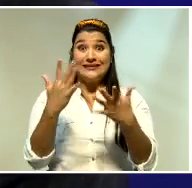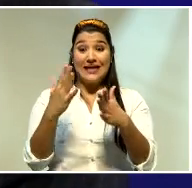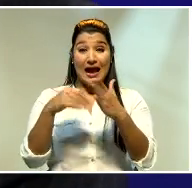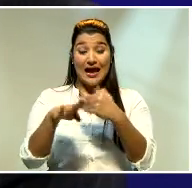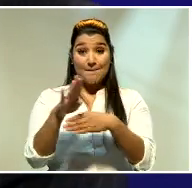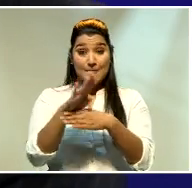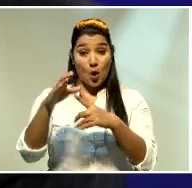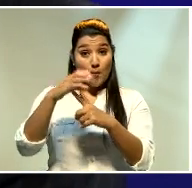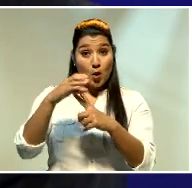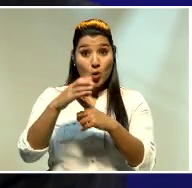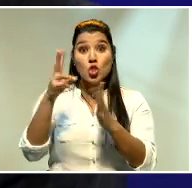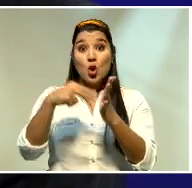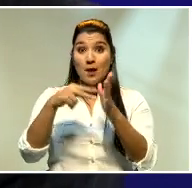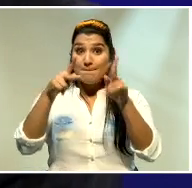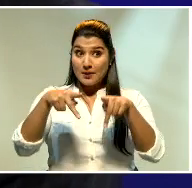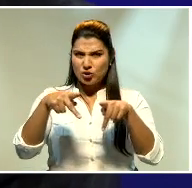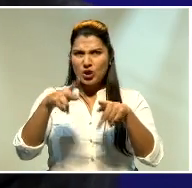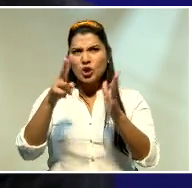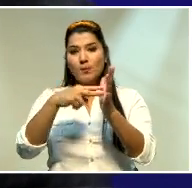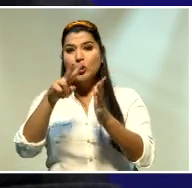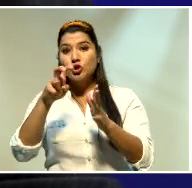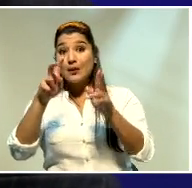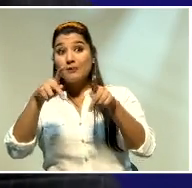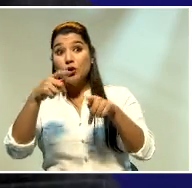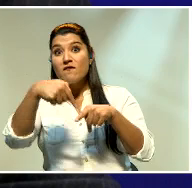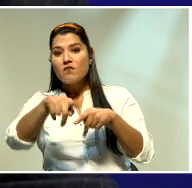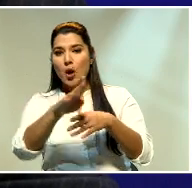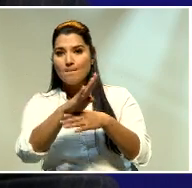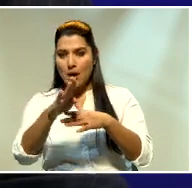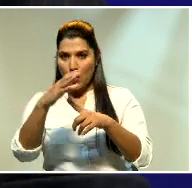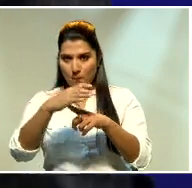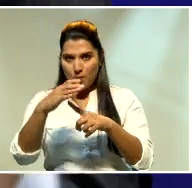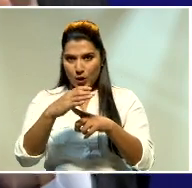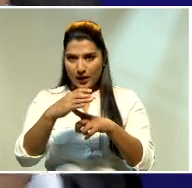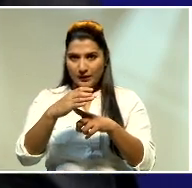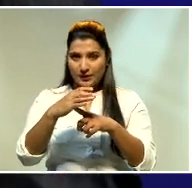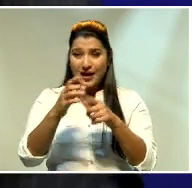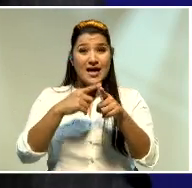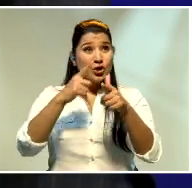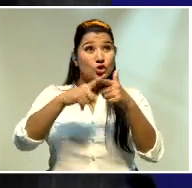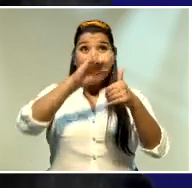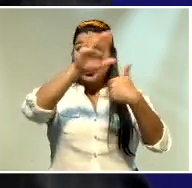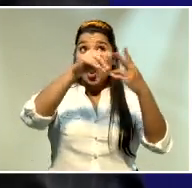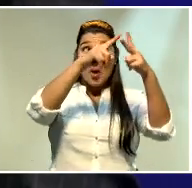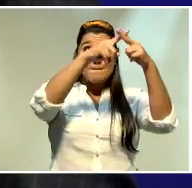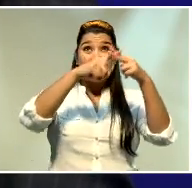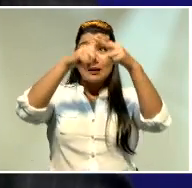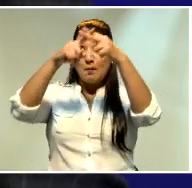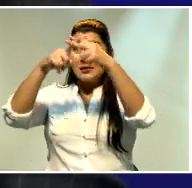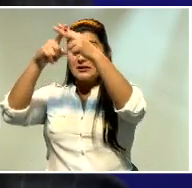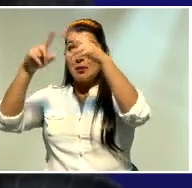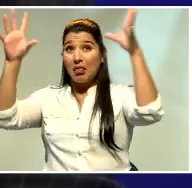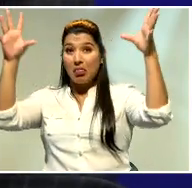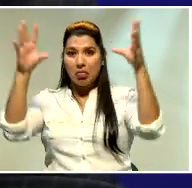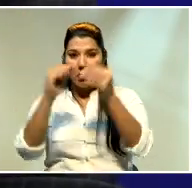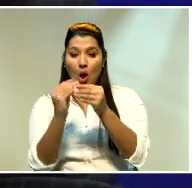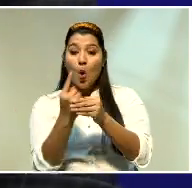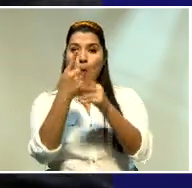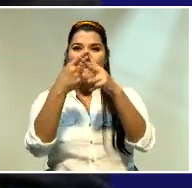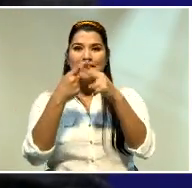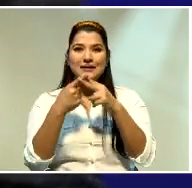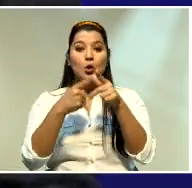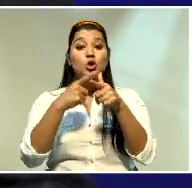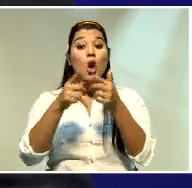2.000 personas, solo en ese banco, 2.200. Y eso lo que hace es, consolidan todas sus deudas y le dan un criterio real de su